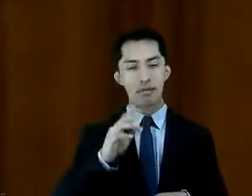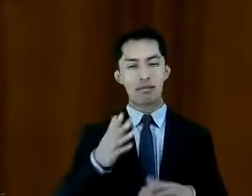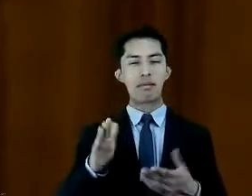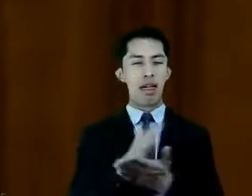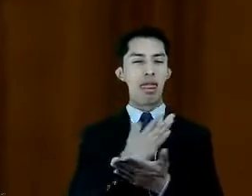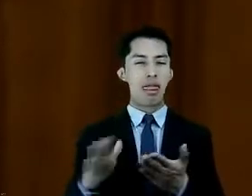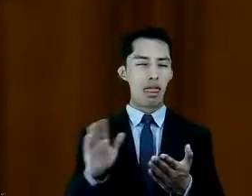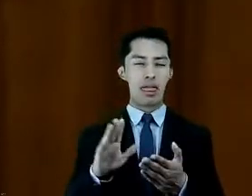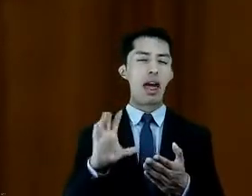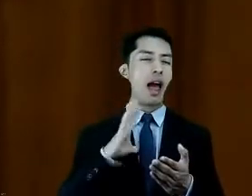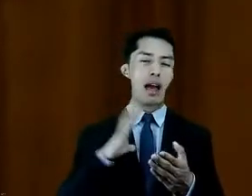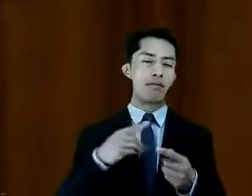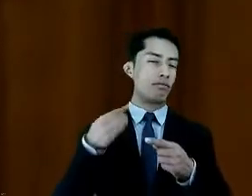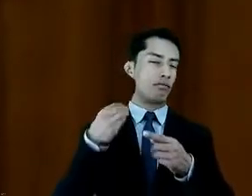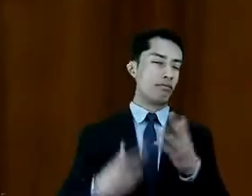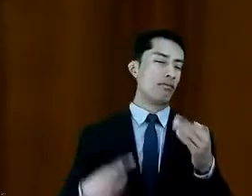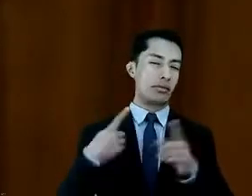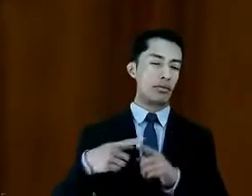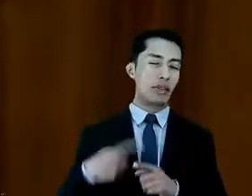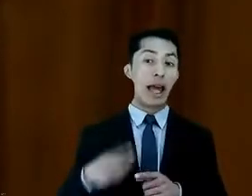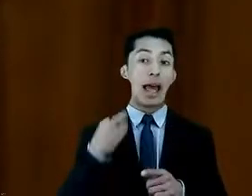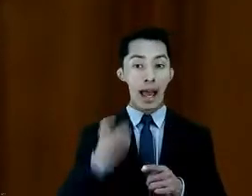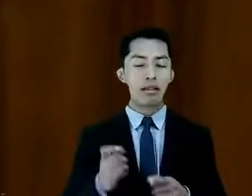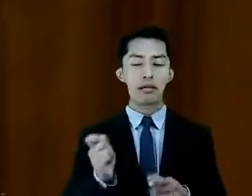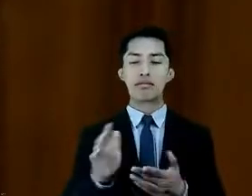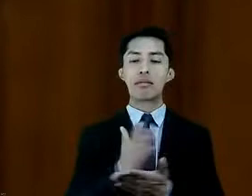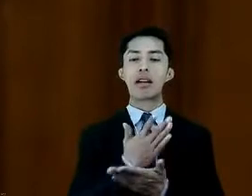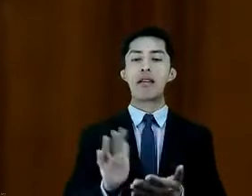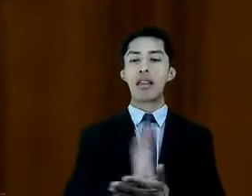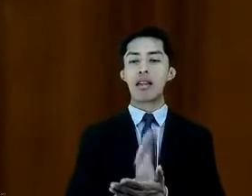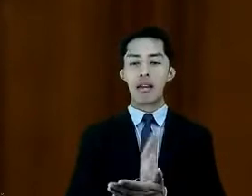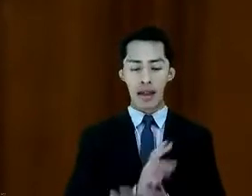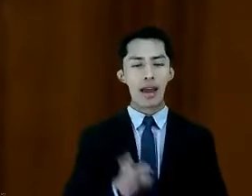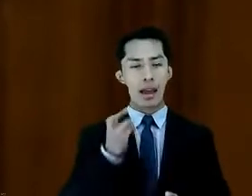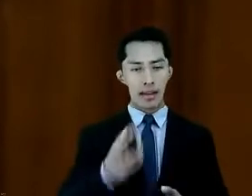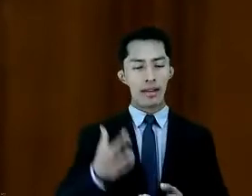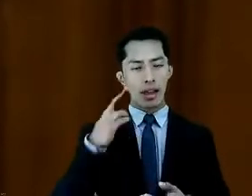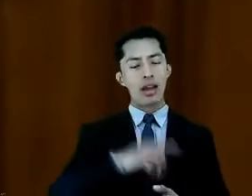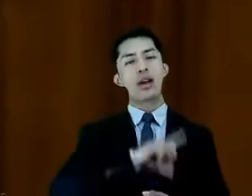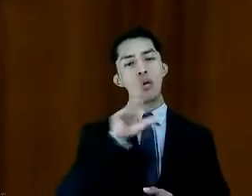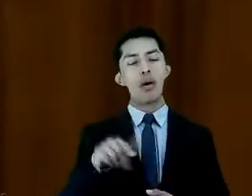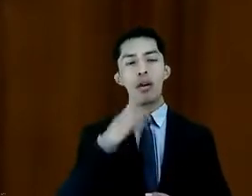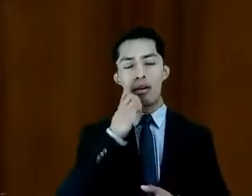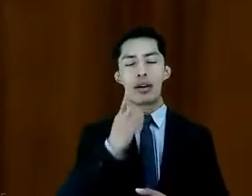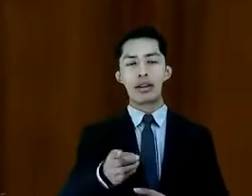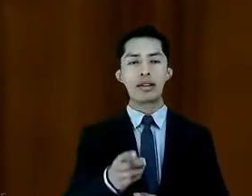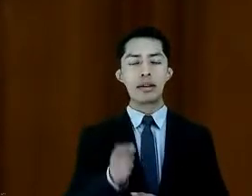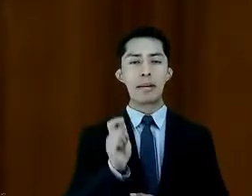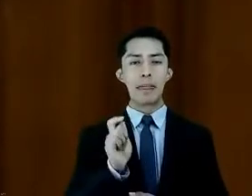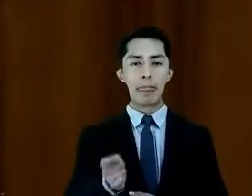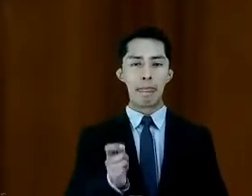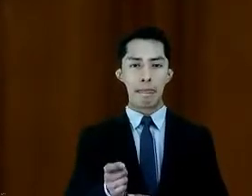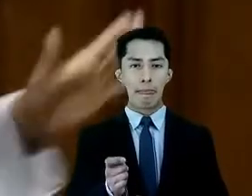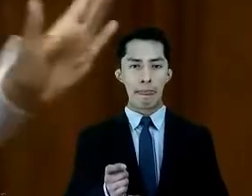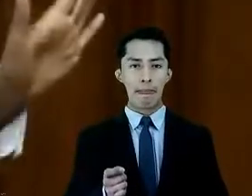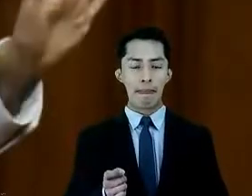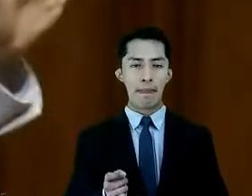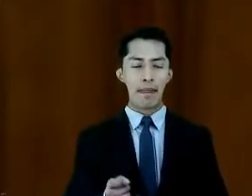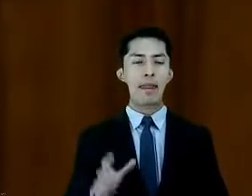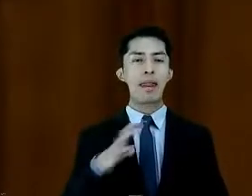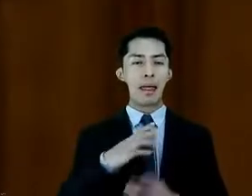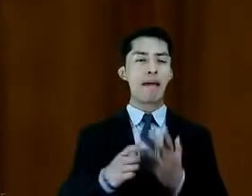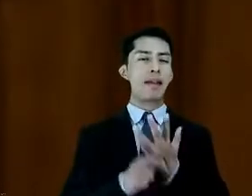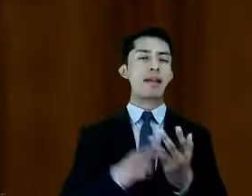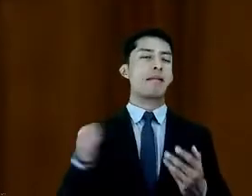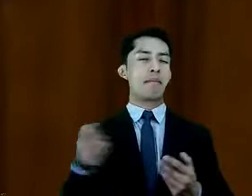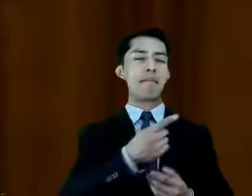se derivan algunas otras. Y de ahí se deriva, o se ha dicho, un dicho